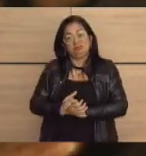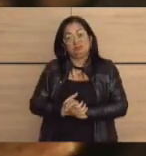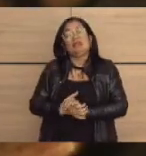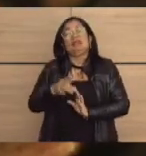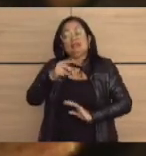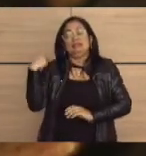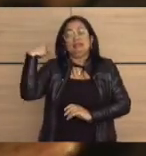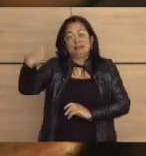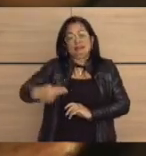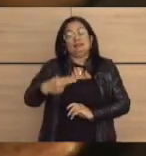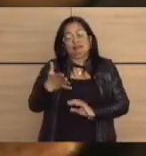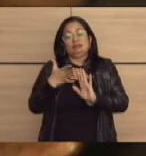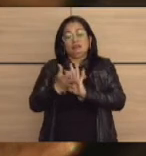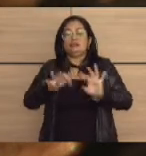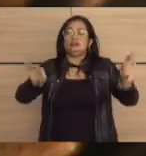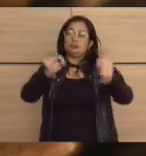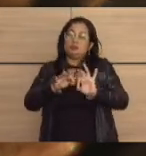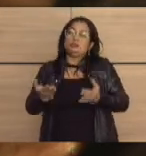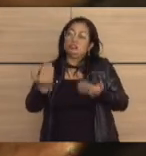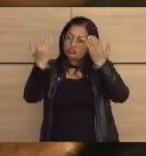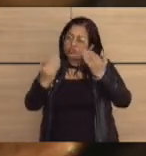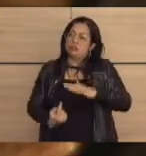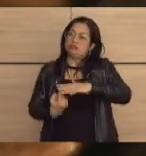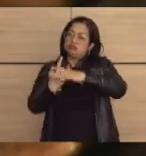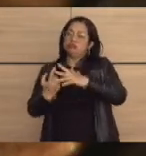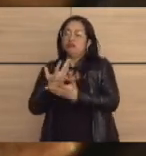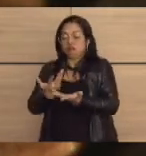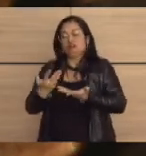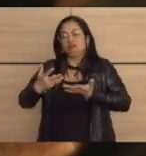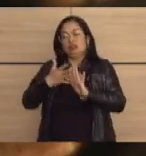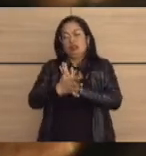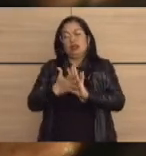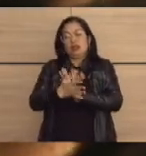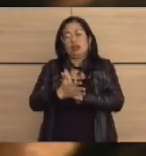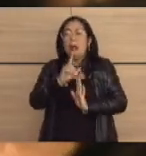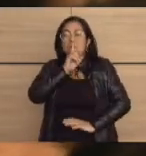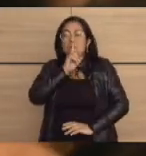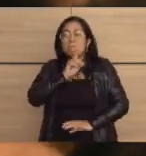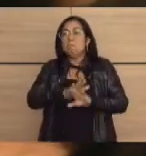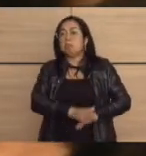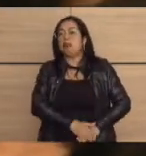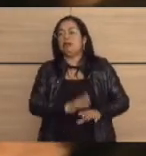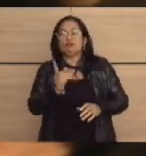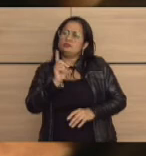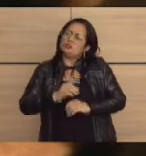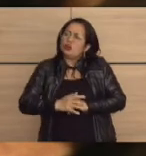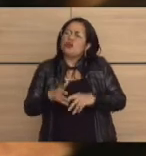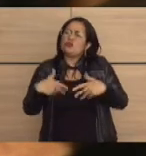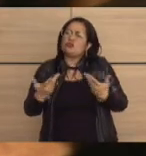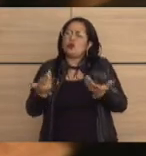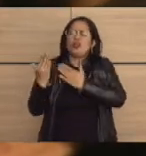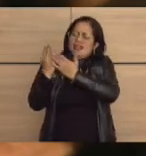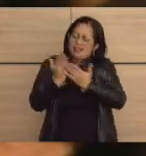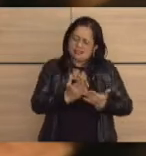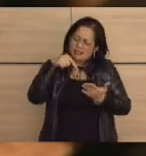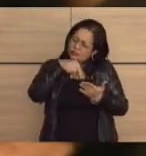microhistoria, que es González, habla mucho de esto, el resurgir de estos pueblos pues silenciados por la historia oficial. ¿Cómo desde la literatura, cómo